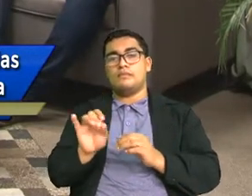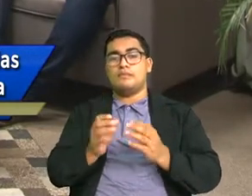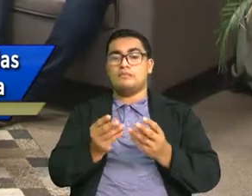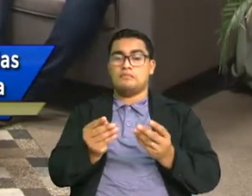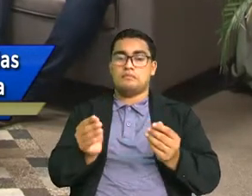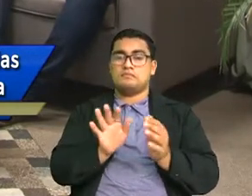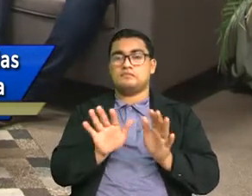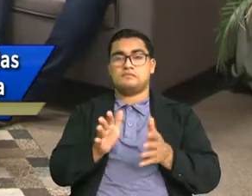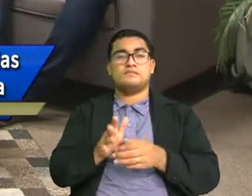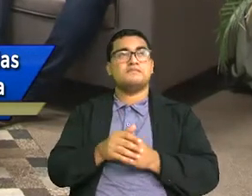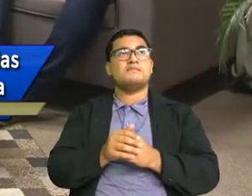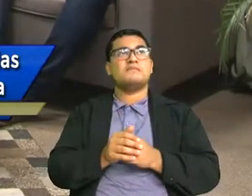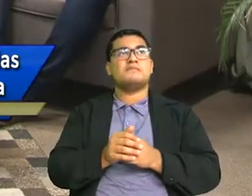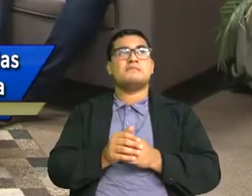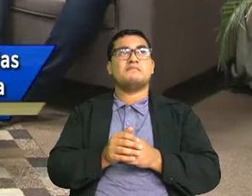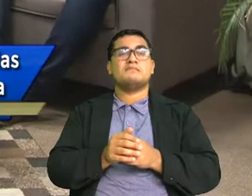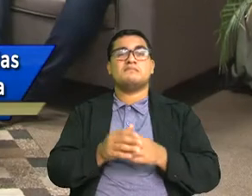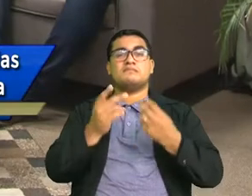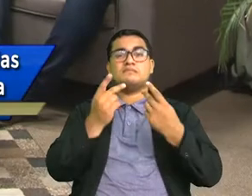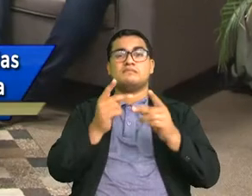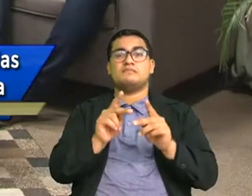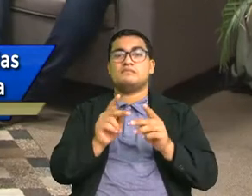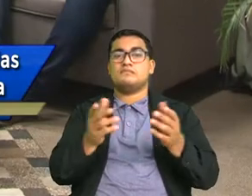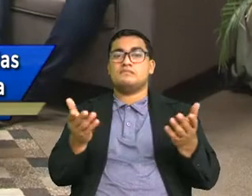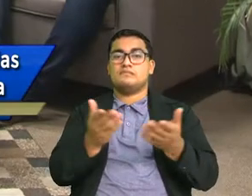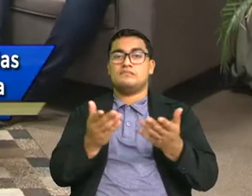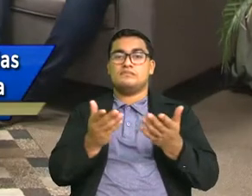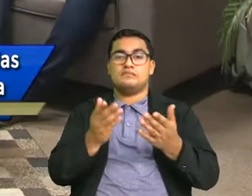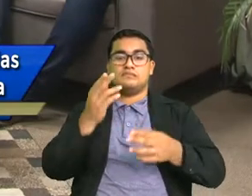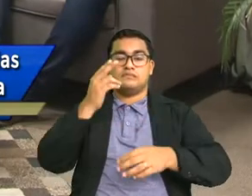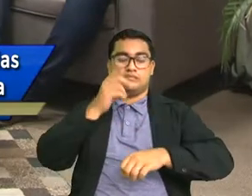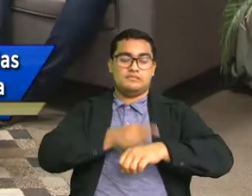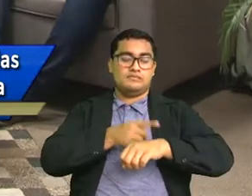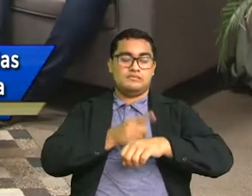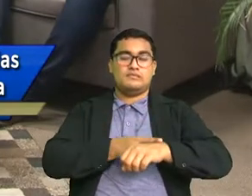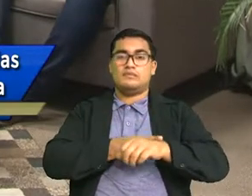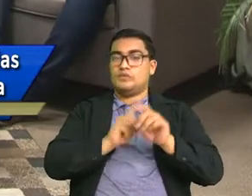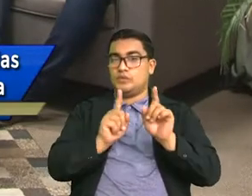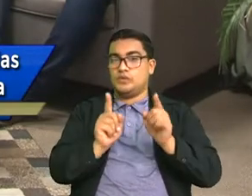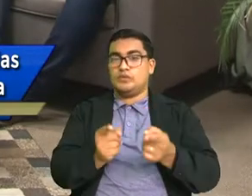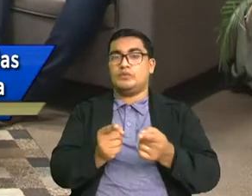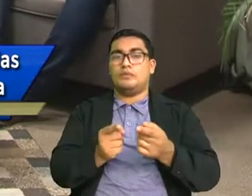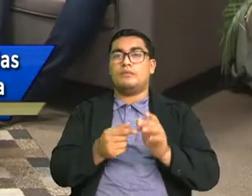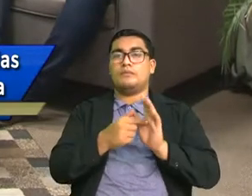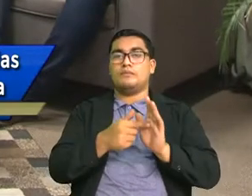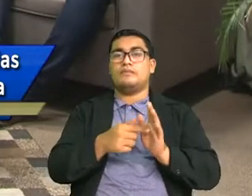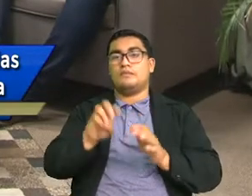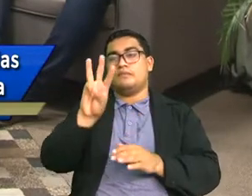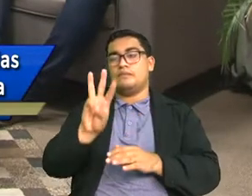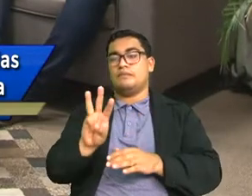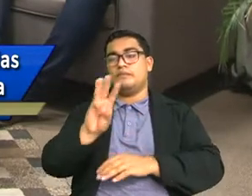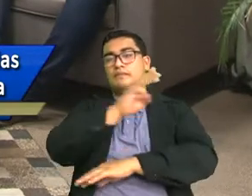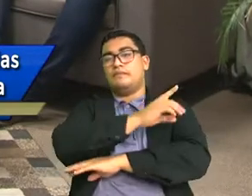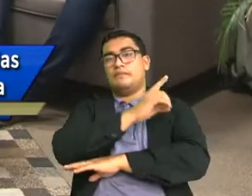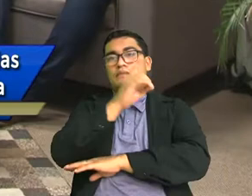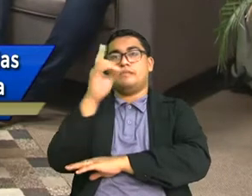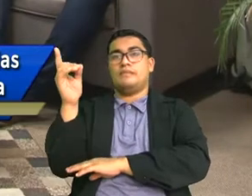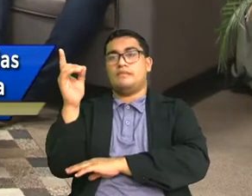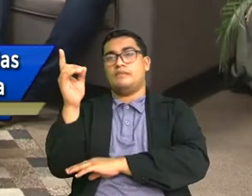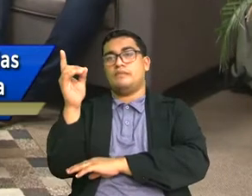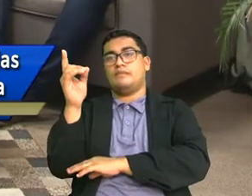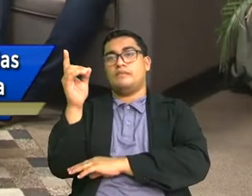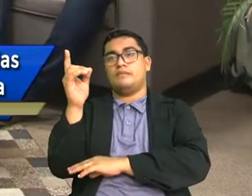el secreto está en que como dividimos el tiempo máximo es decir si nosotros nos tardamos tres días por ejemplo en hacer